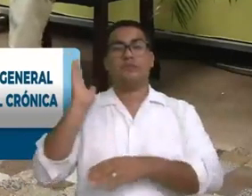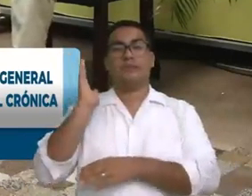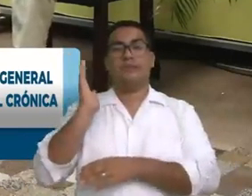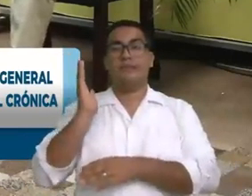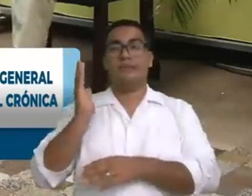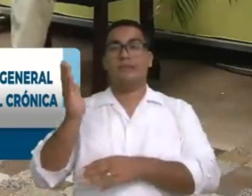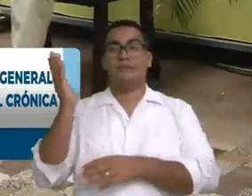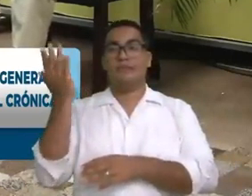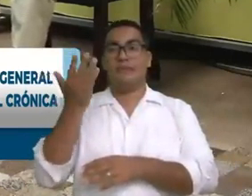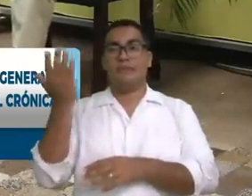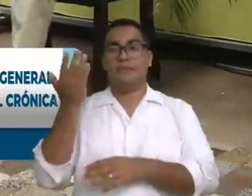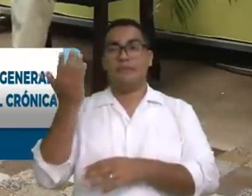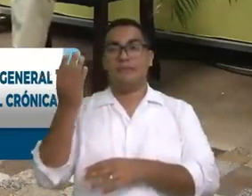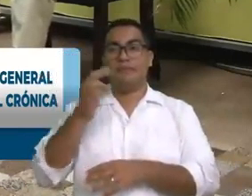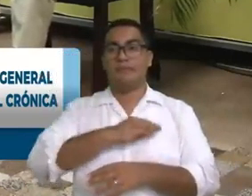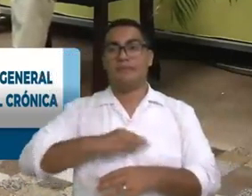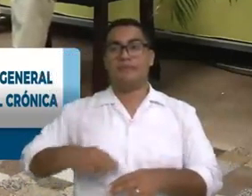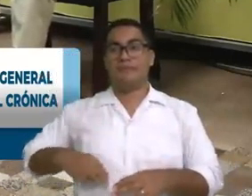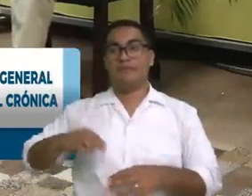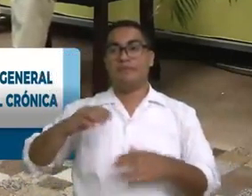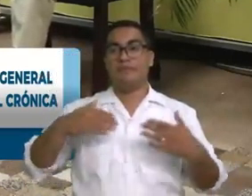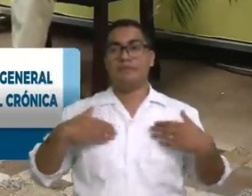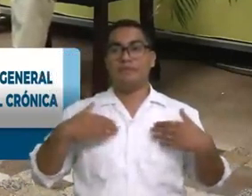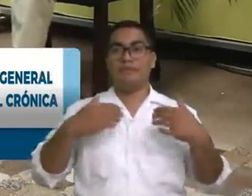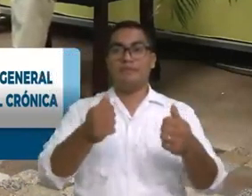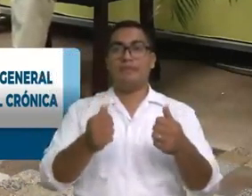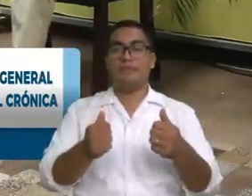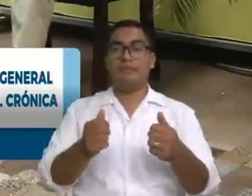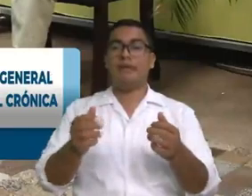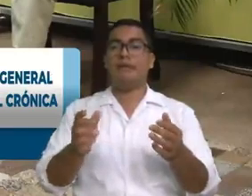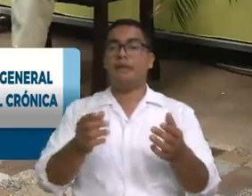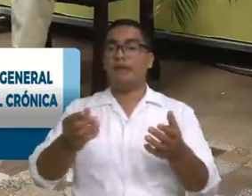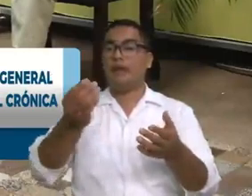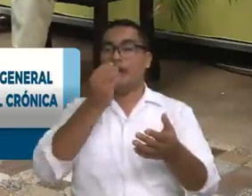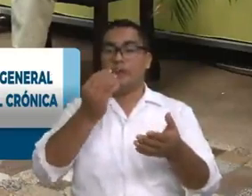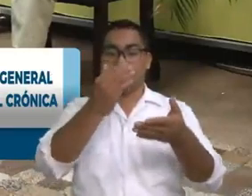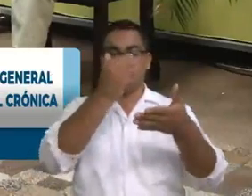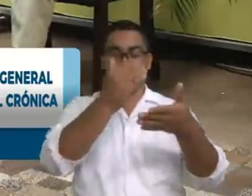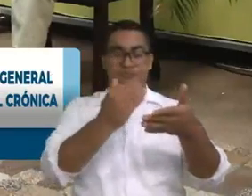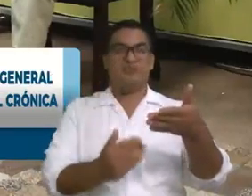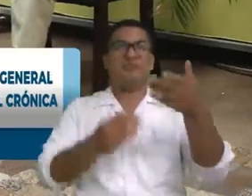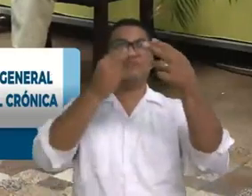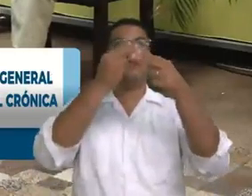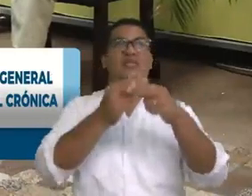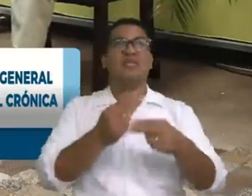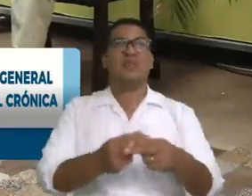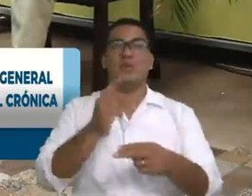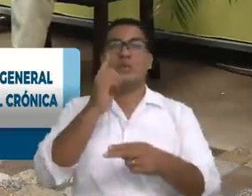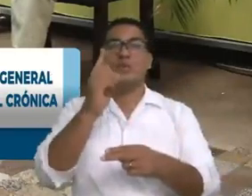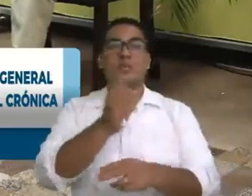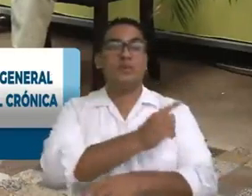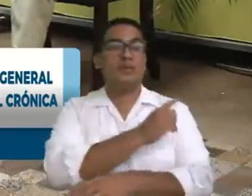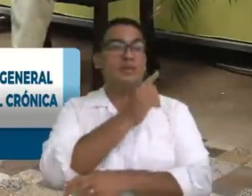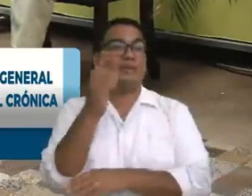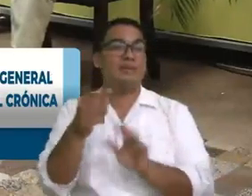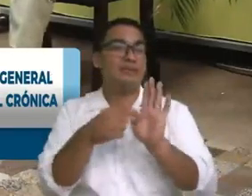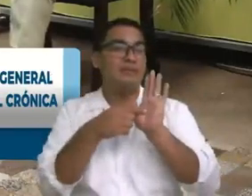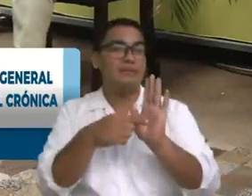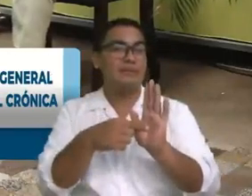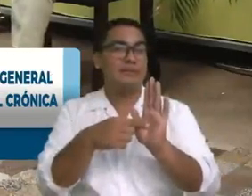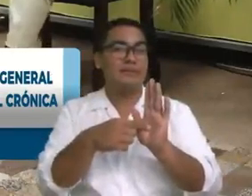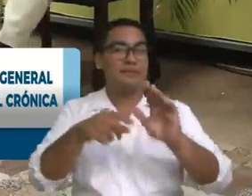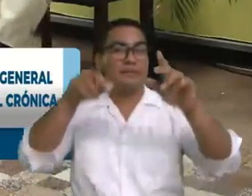la situación del coronavirus en nuestro país. Hagamos un menú. ¿Qué debe comer en un día, por ejemplo, una